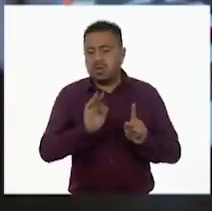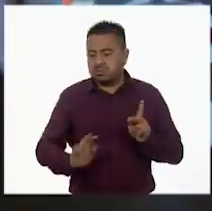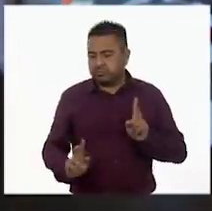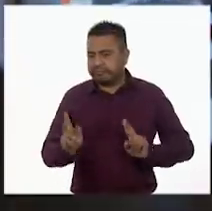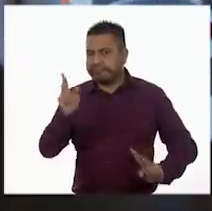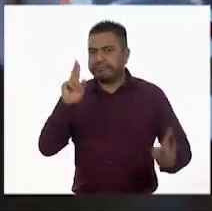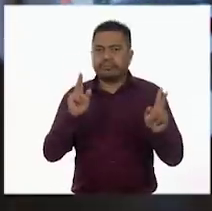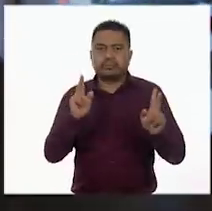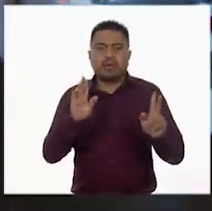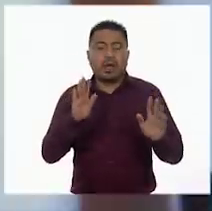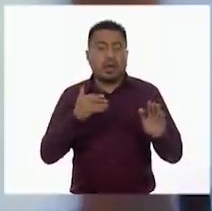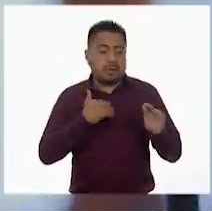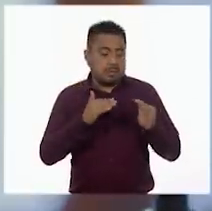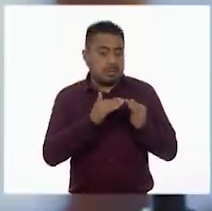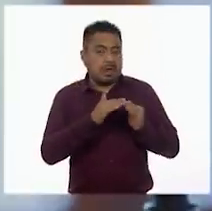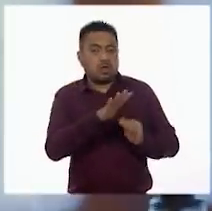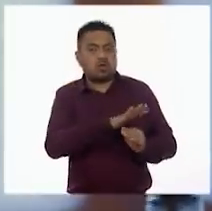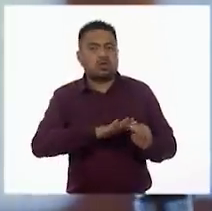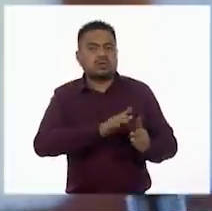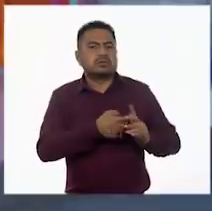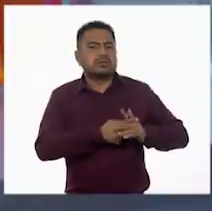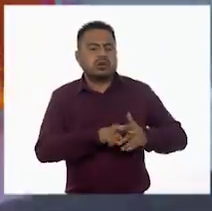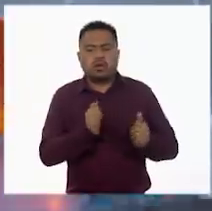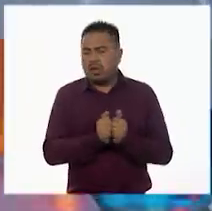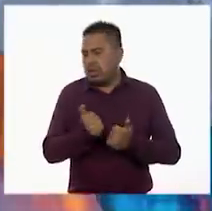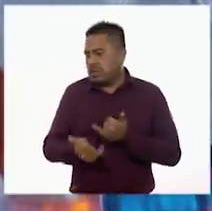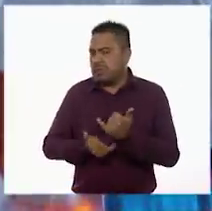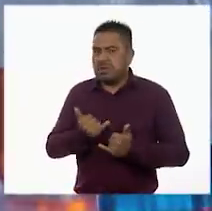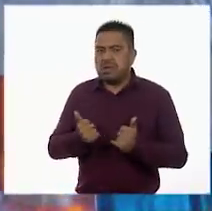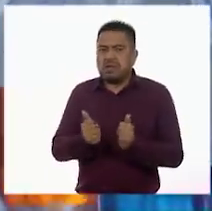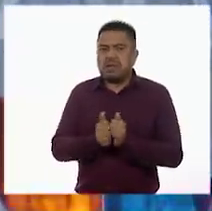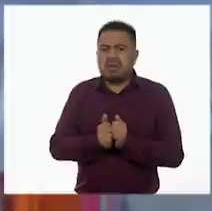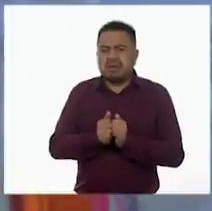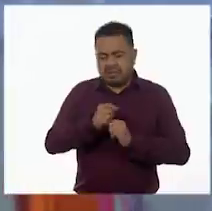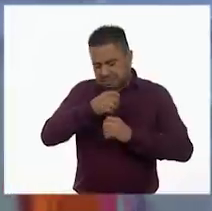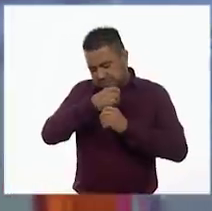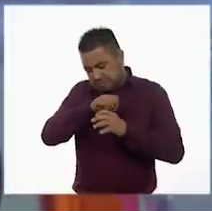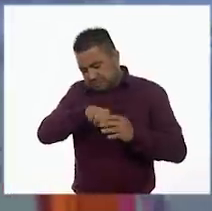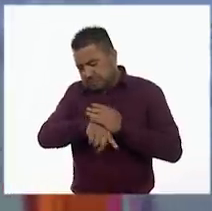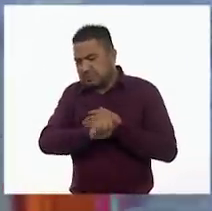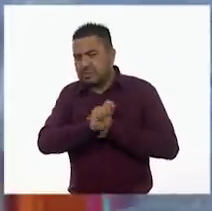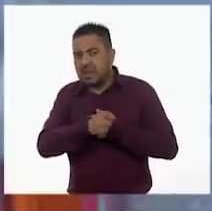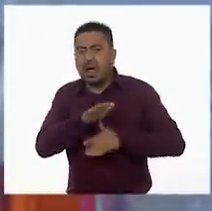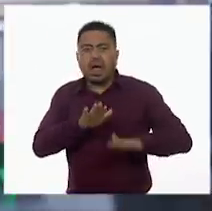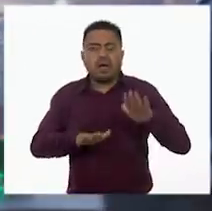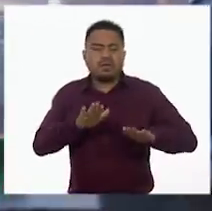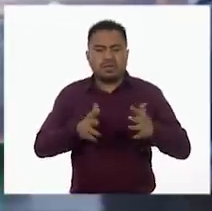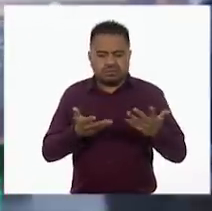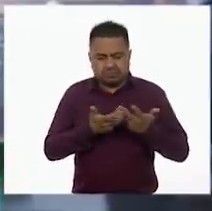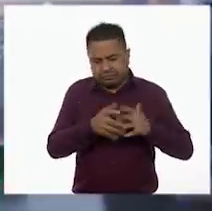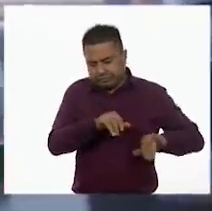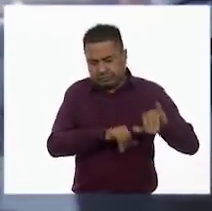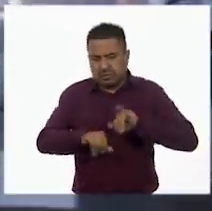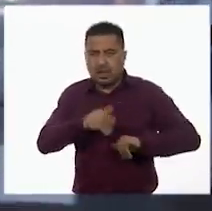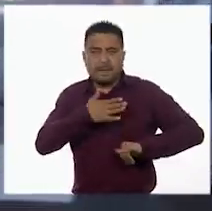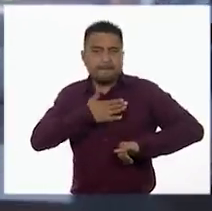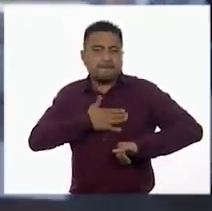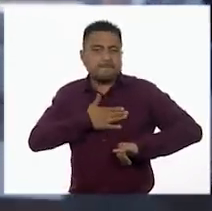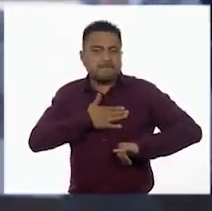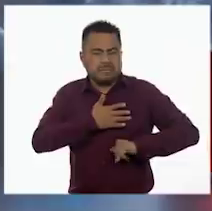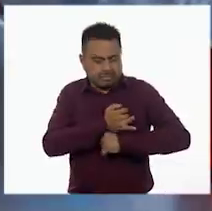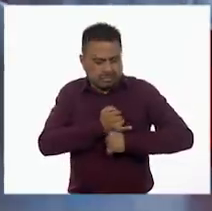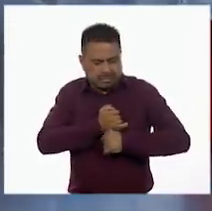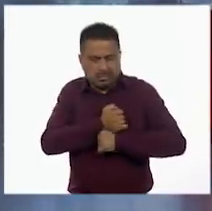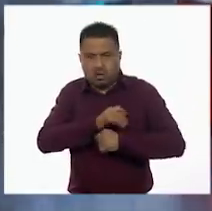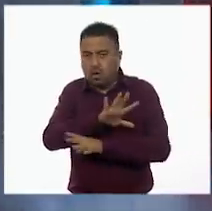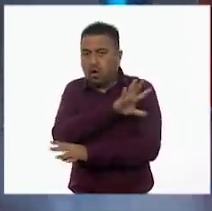crecer. En mi casa todo empezó con un juego, con mi pequeño microscopio. A veces mezclando cosas en el baño y